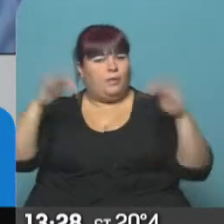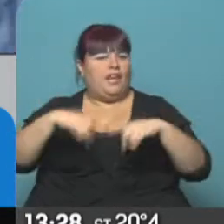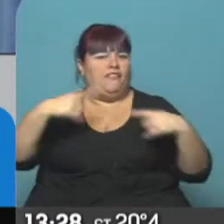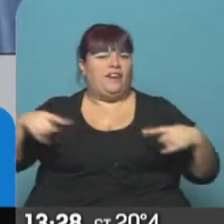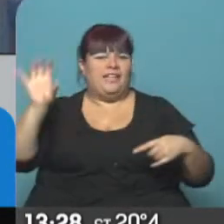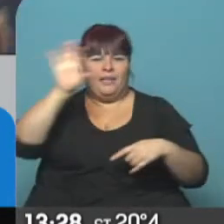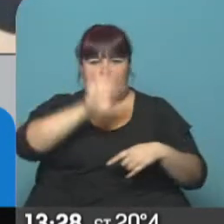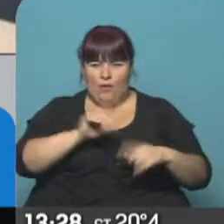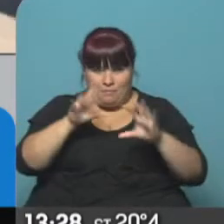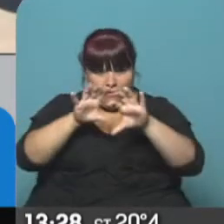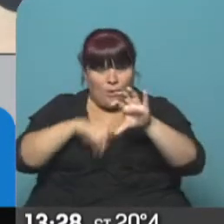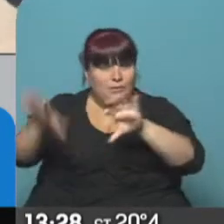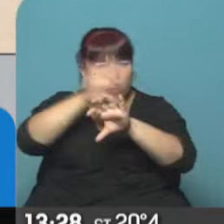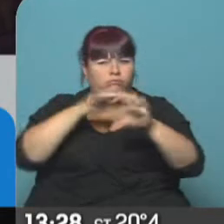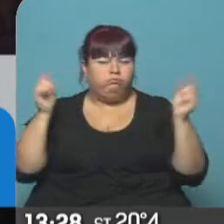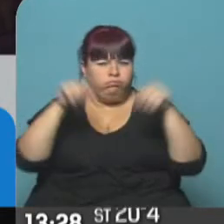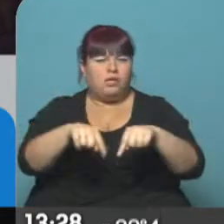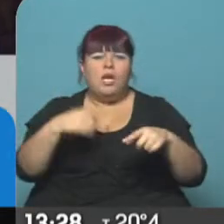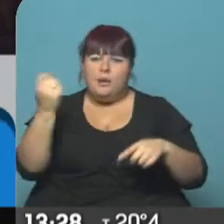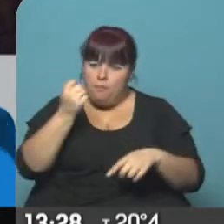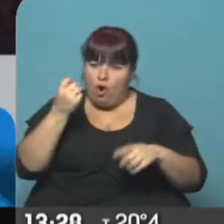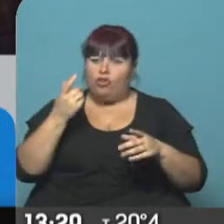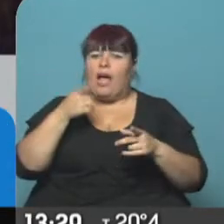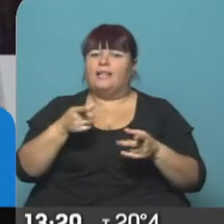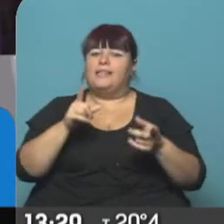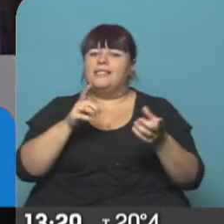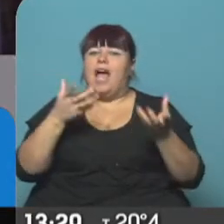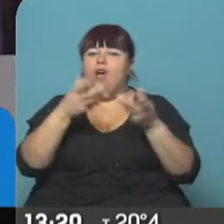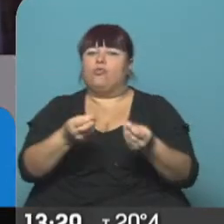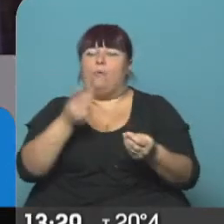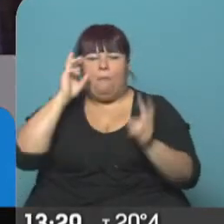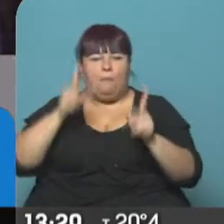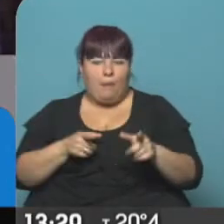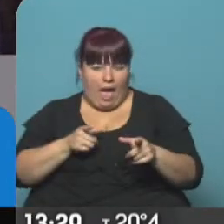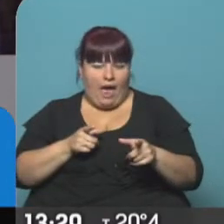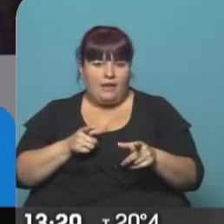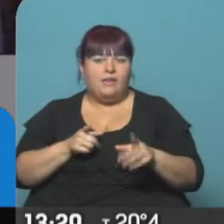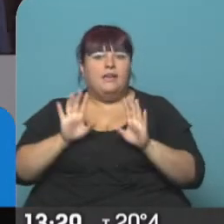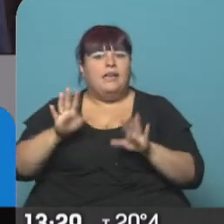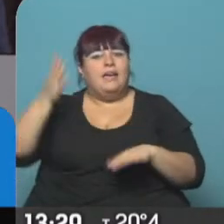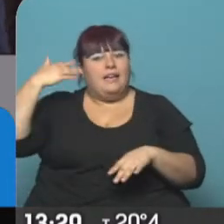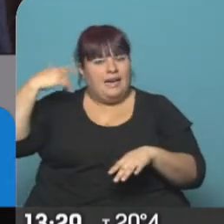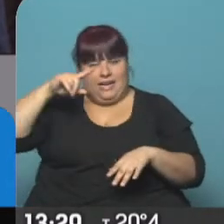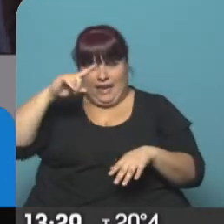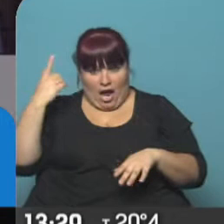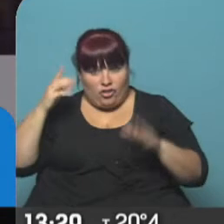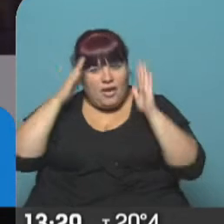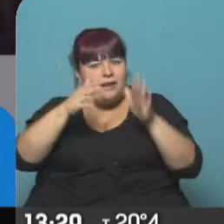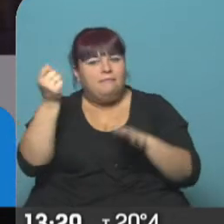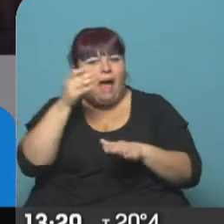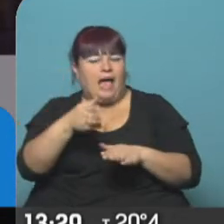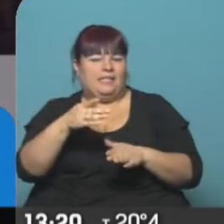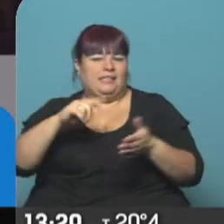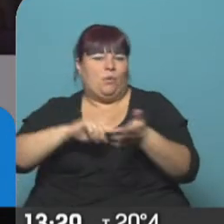distintas partes la provincia y esto en veces es importante es justamente ese complemento a una iniciativa que estaba si bien era nacional estaba focalizada